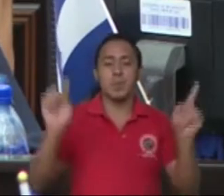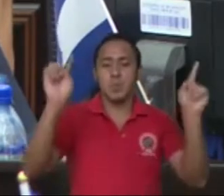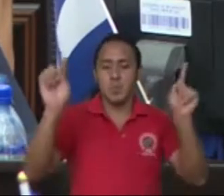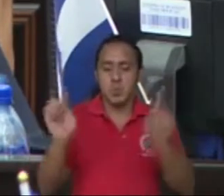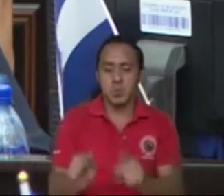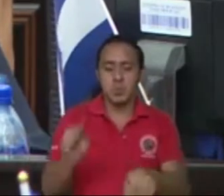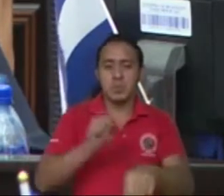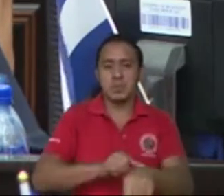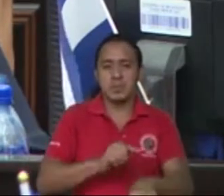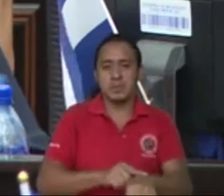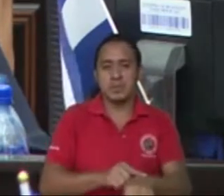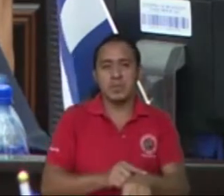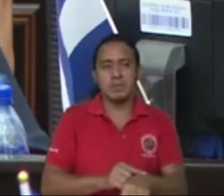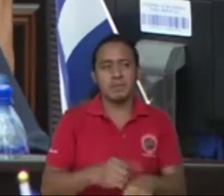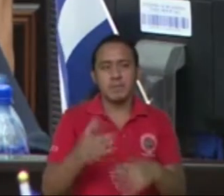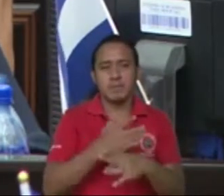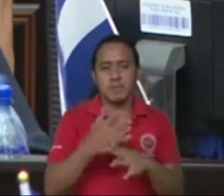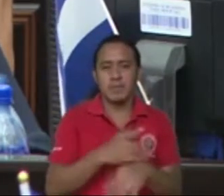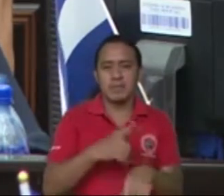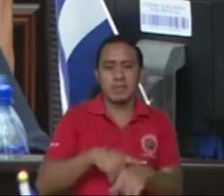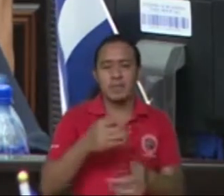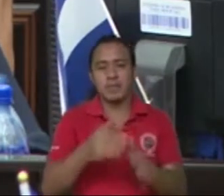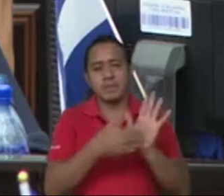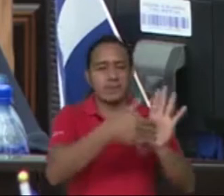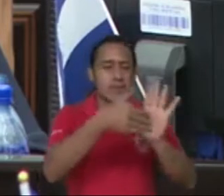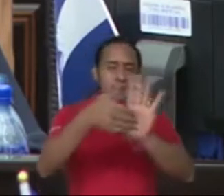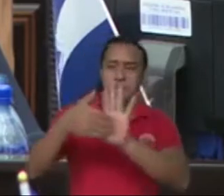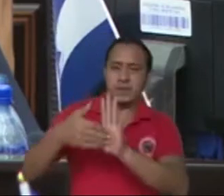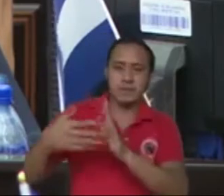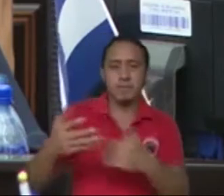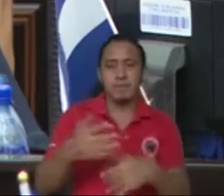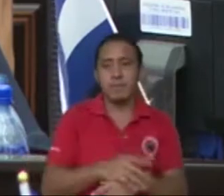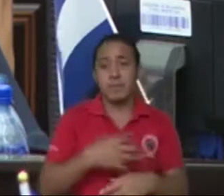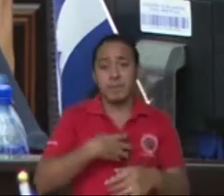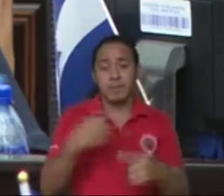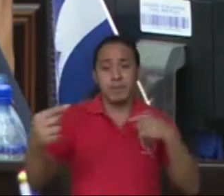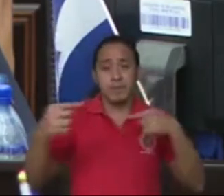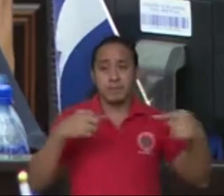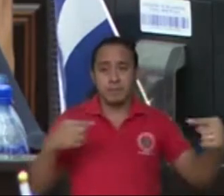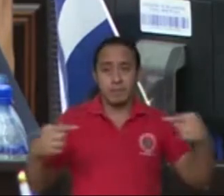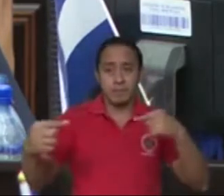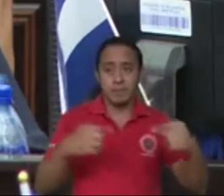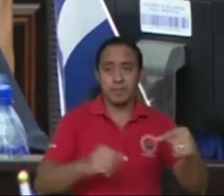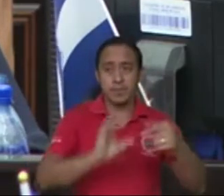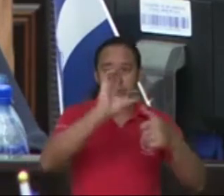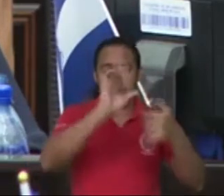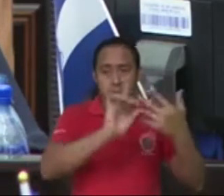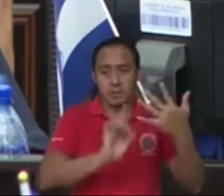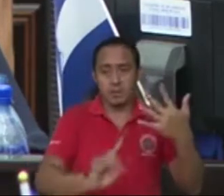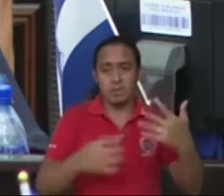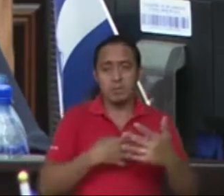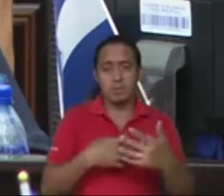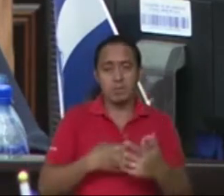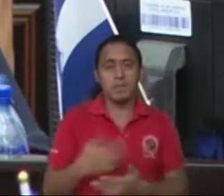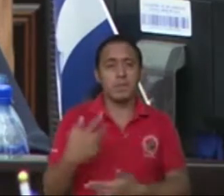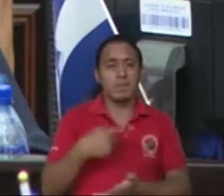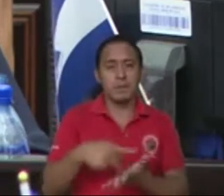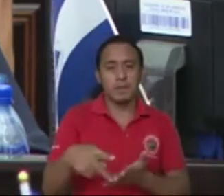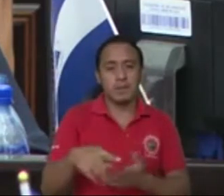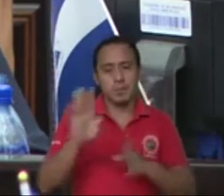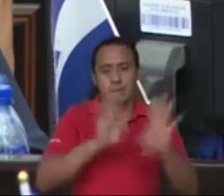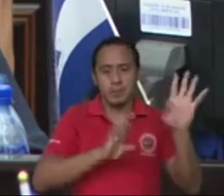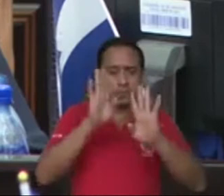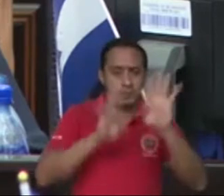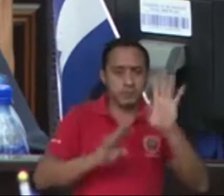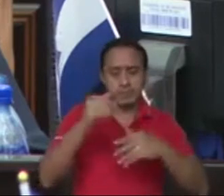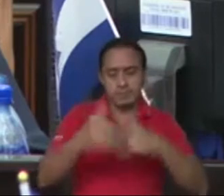el periodo de duración de la campaña electoral acorde a la estrategia que sigue cada partido político que participa en